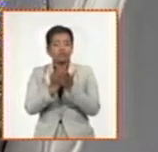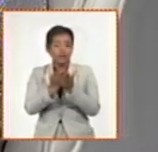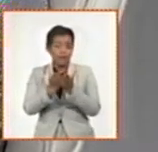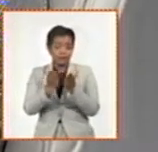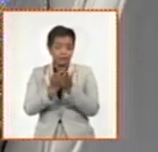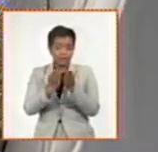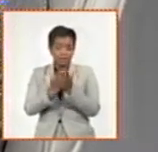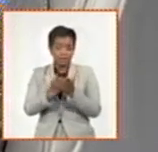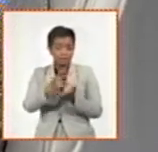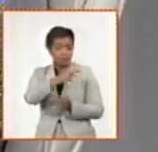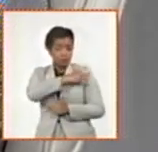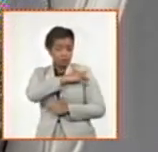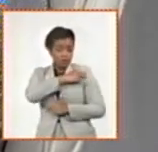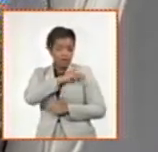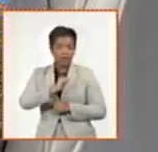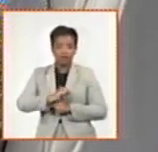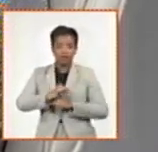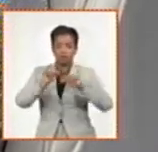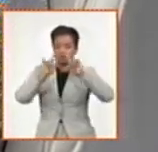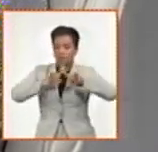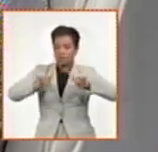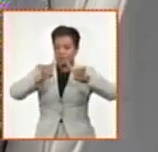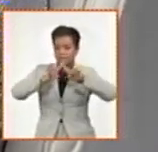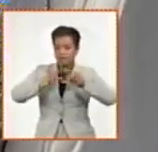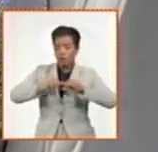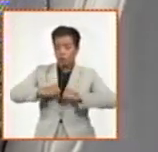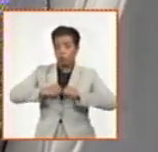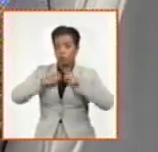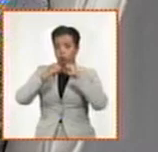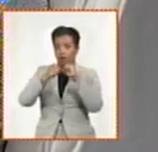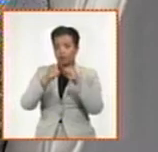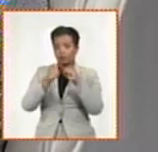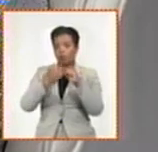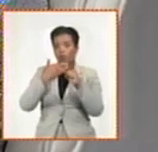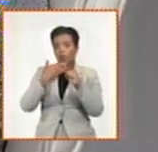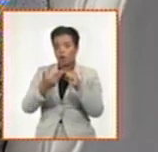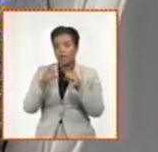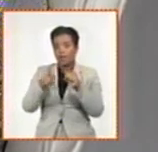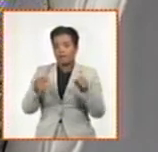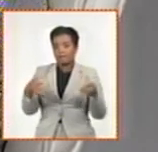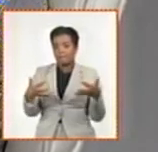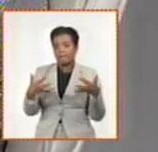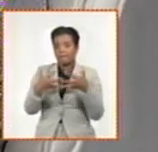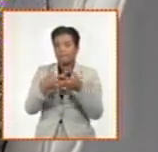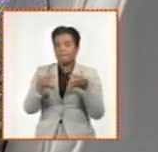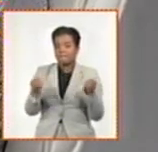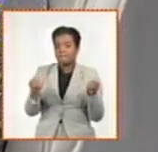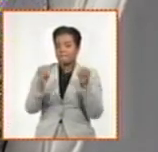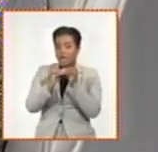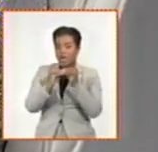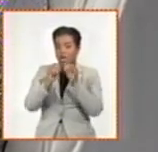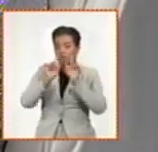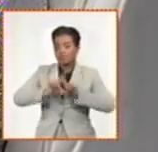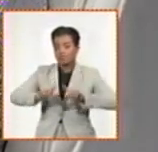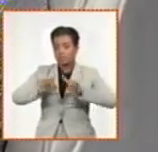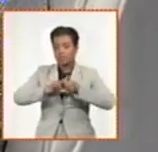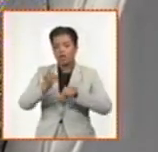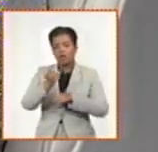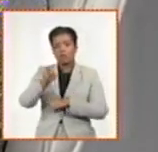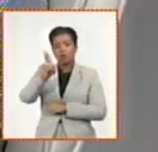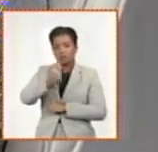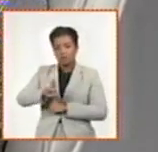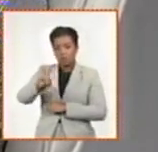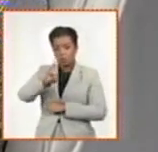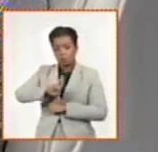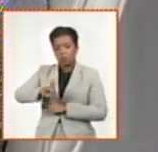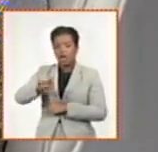secundaria básica, la universidad, que en el territorio es muy fuerte y está muy vinculada a la universidad, incluso con la facultad, como